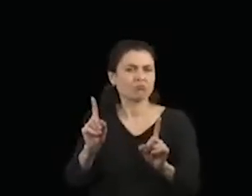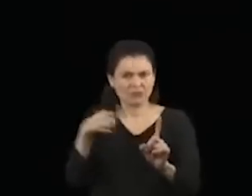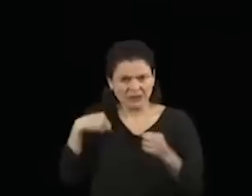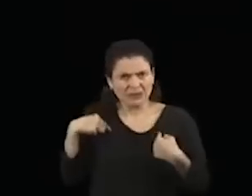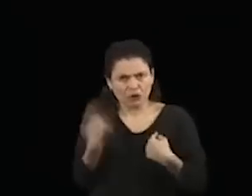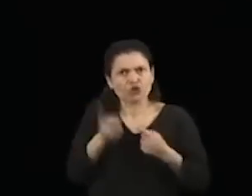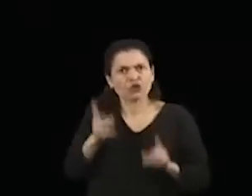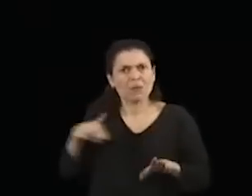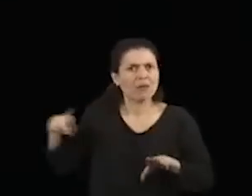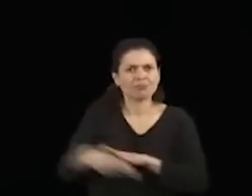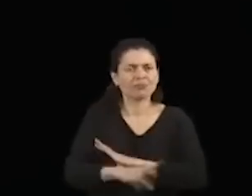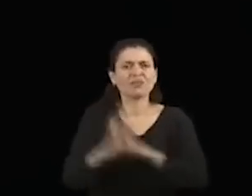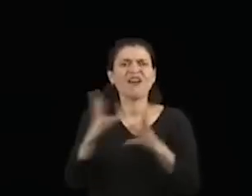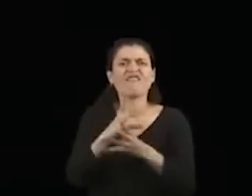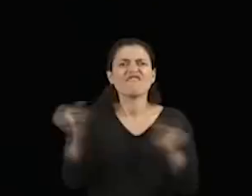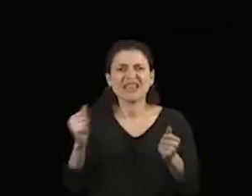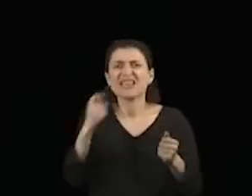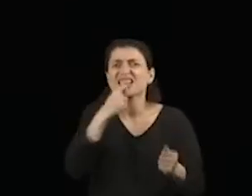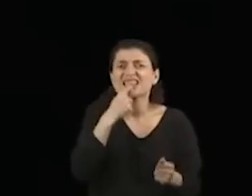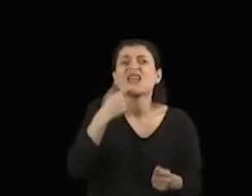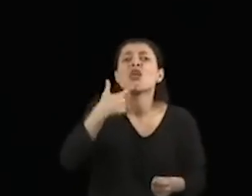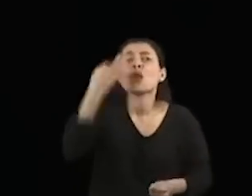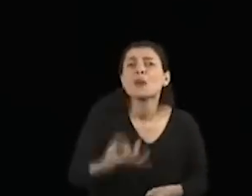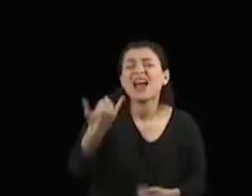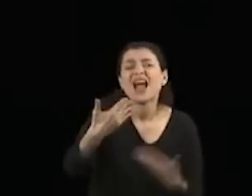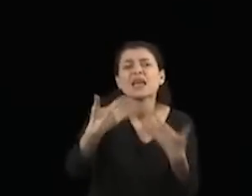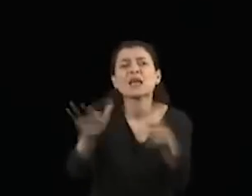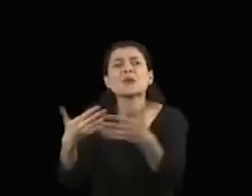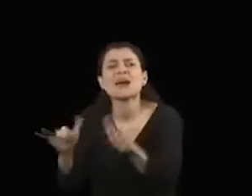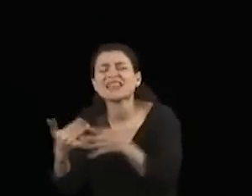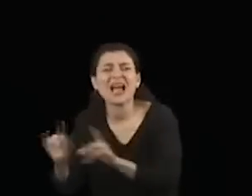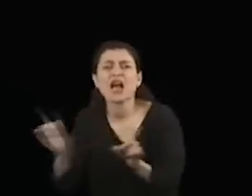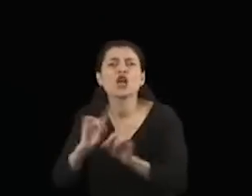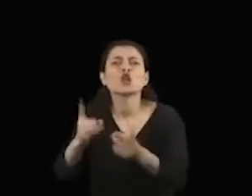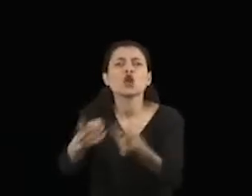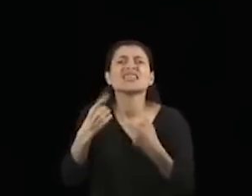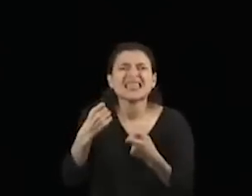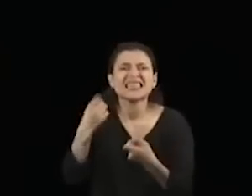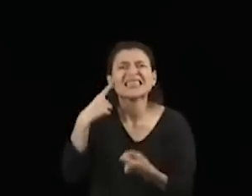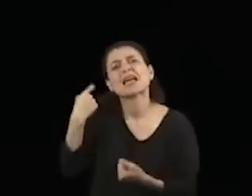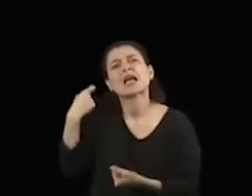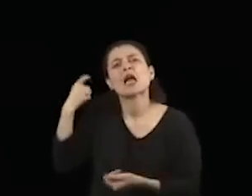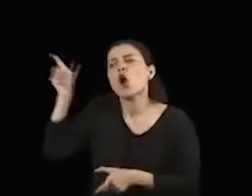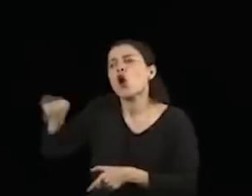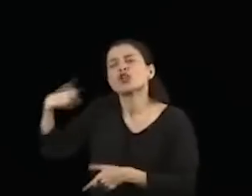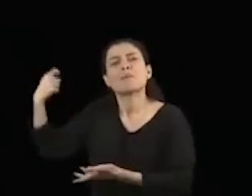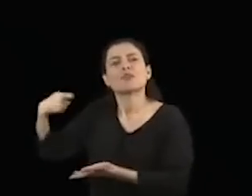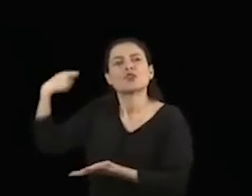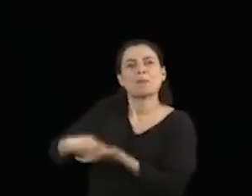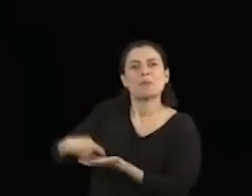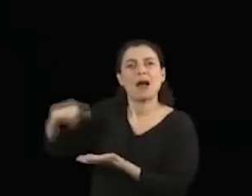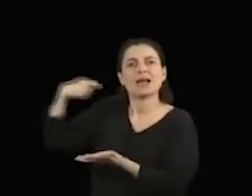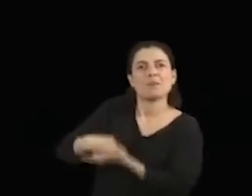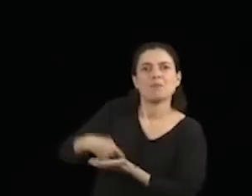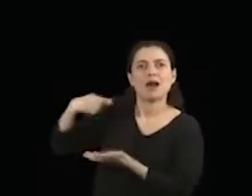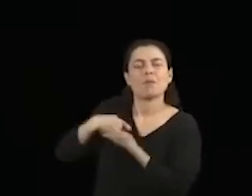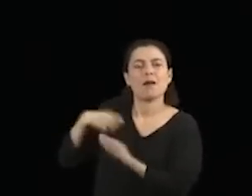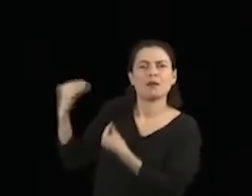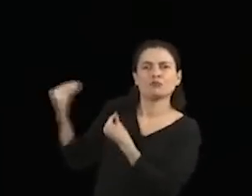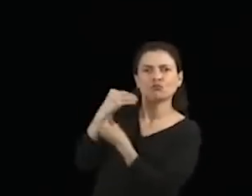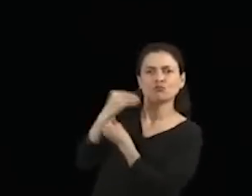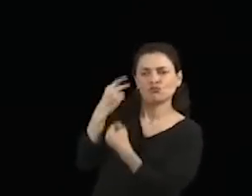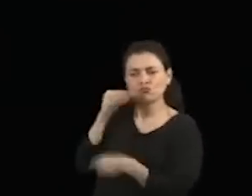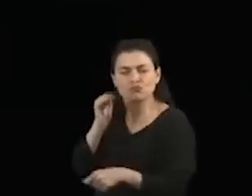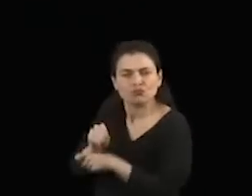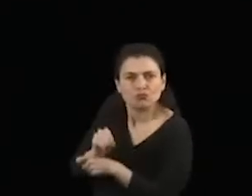si hay verdaderamente libertad, ¿cómo te vas a estar financiando con una fuente compulsiva de ingresos? Es una contradicción en sus términos. Bueno, parece